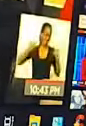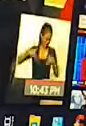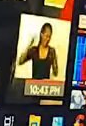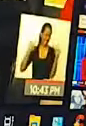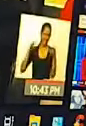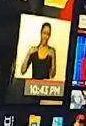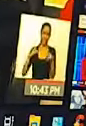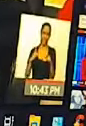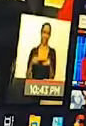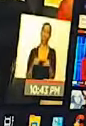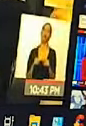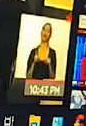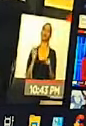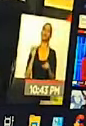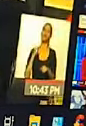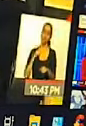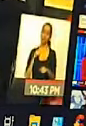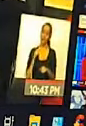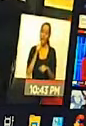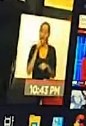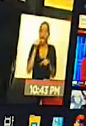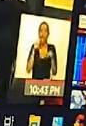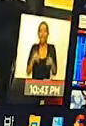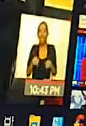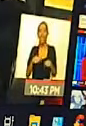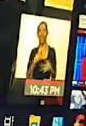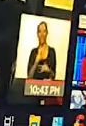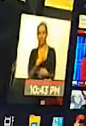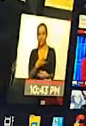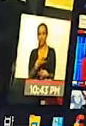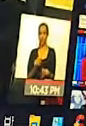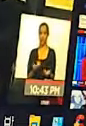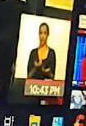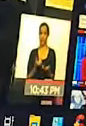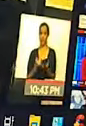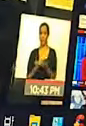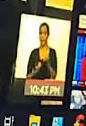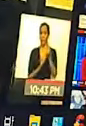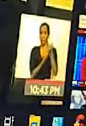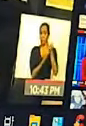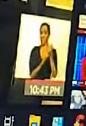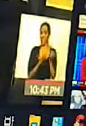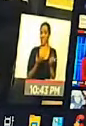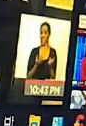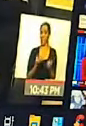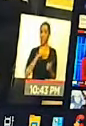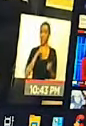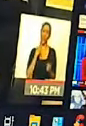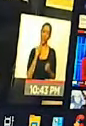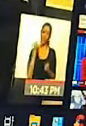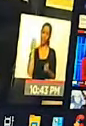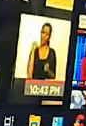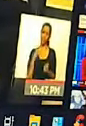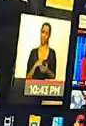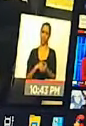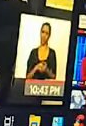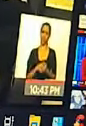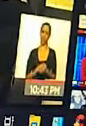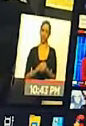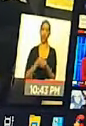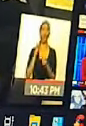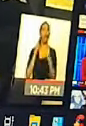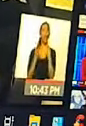sí. ¿A quién le interesaba o a quién, por ejemplo, le favorecía que saliera? Que como nosotros lo dijimos ayer, esto es mala, Juan Guaidó